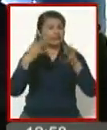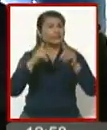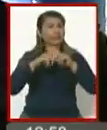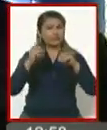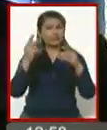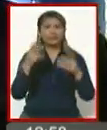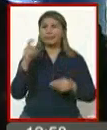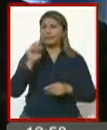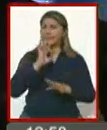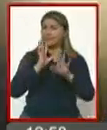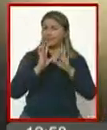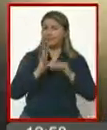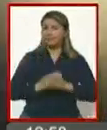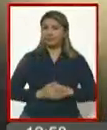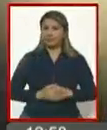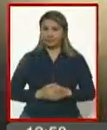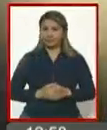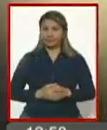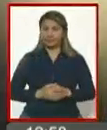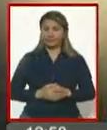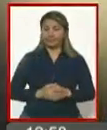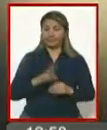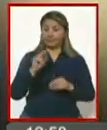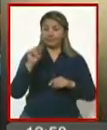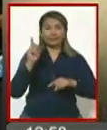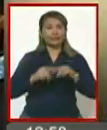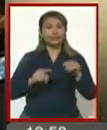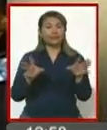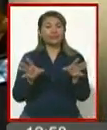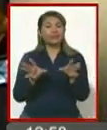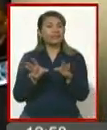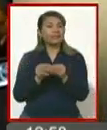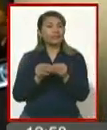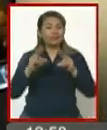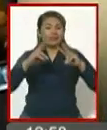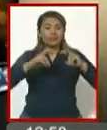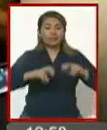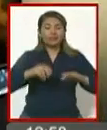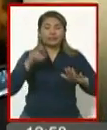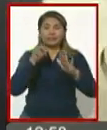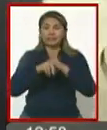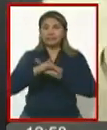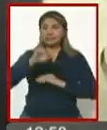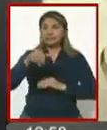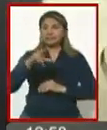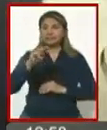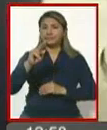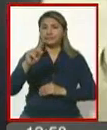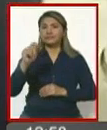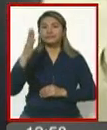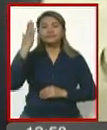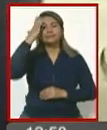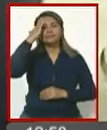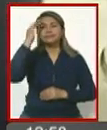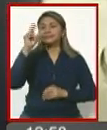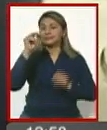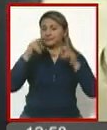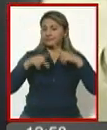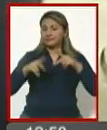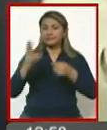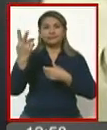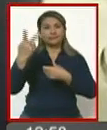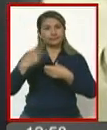tiene que haber diálogo necesariamente. En esta reunión no se podrá tocar el tema de las investigaciones del asesinato de Jonathan Quispe debido a que no se permitió